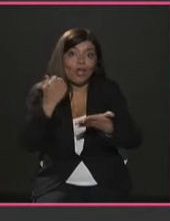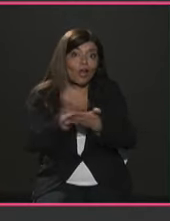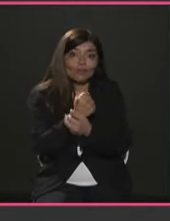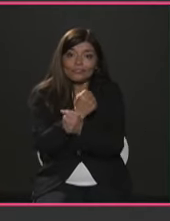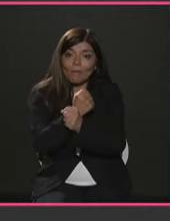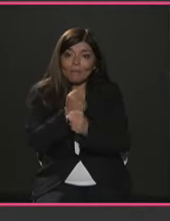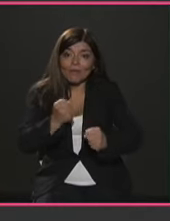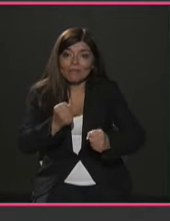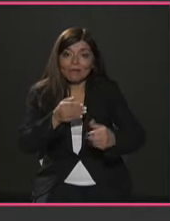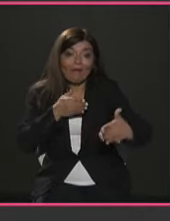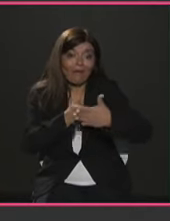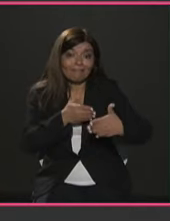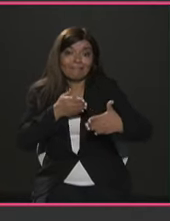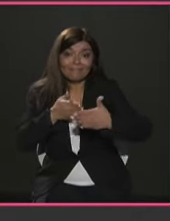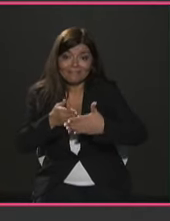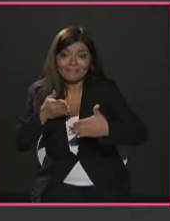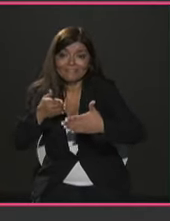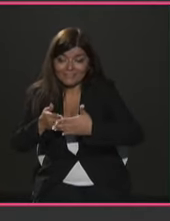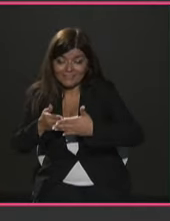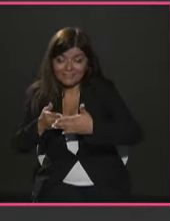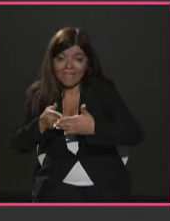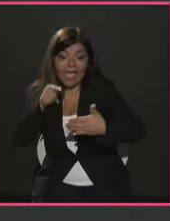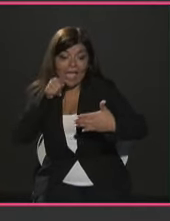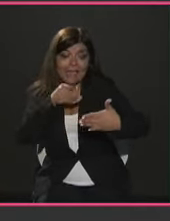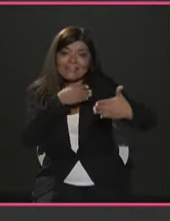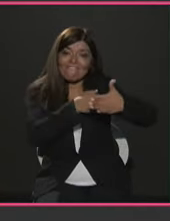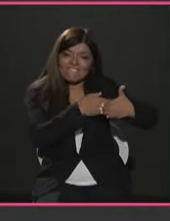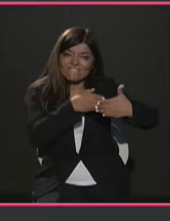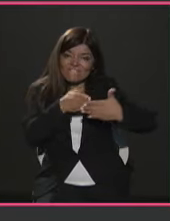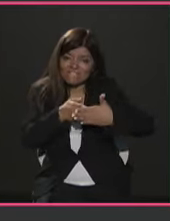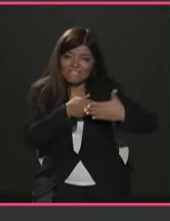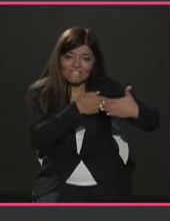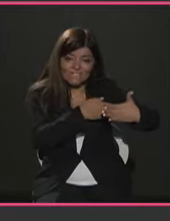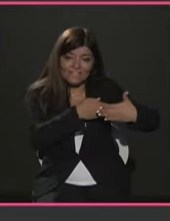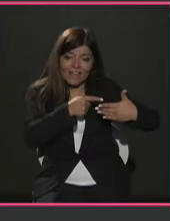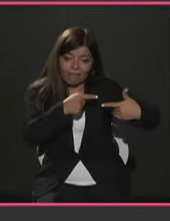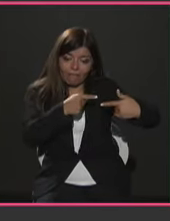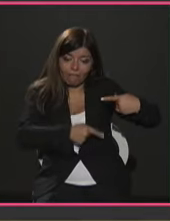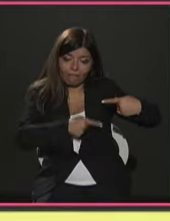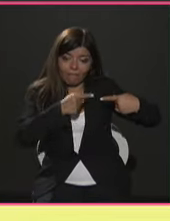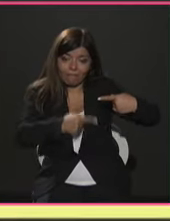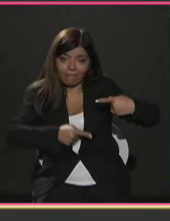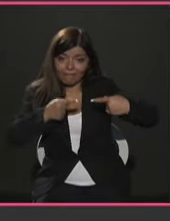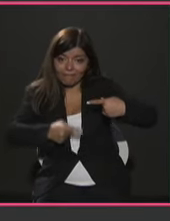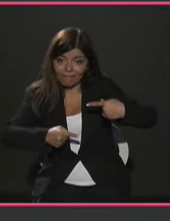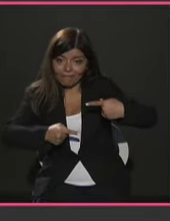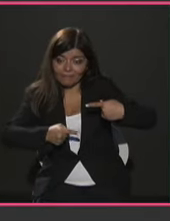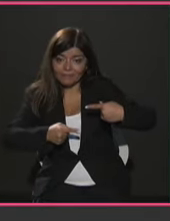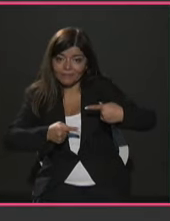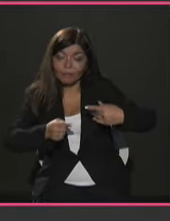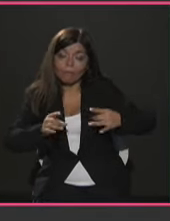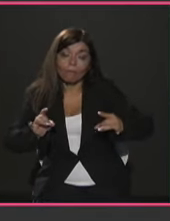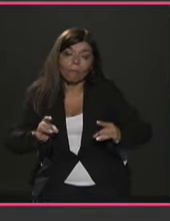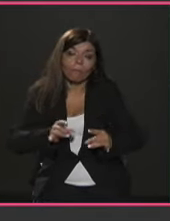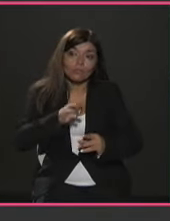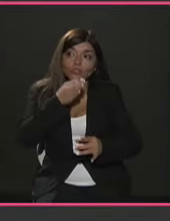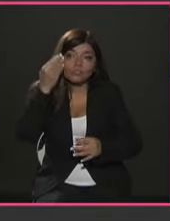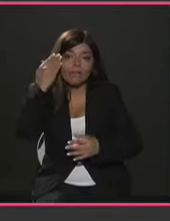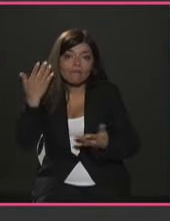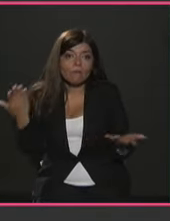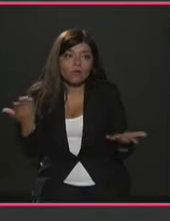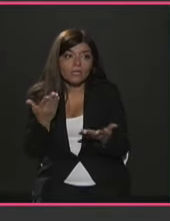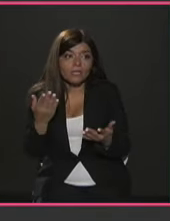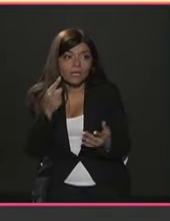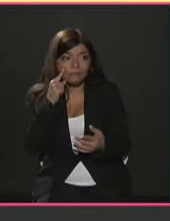propias metas Entonces esta brecha habitualmente puede ser cierta como ya se lo estoy